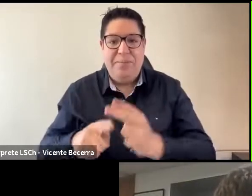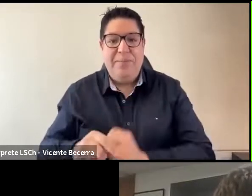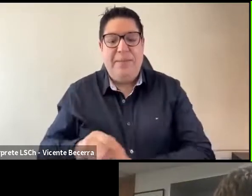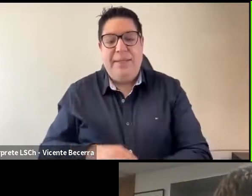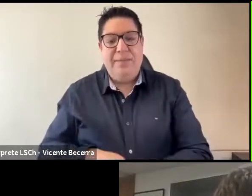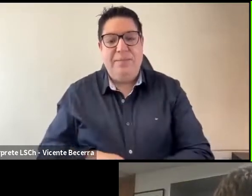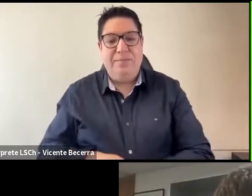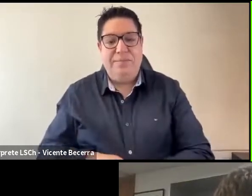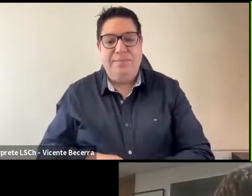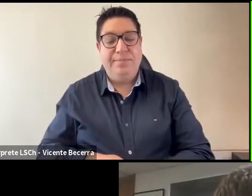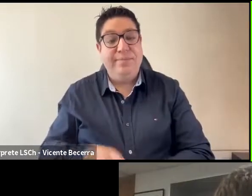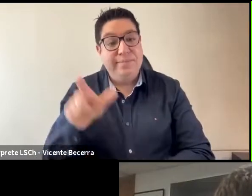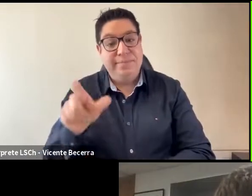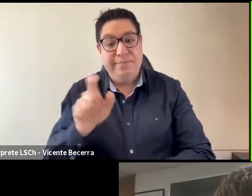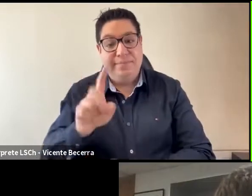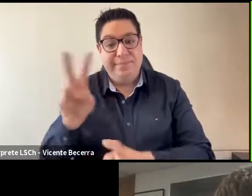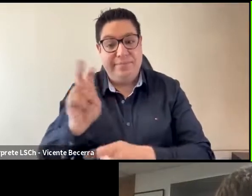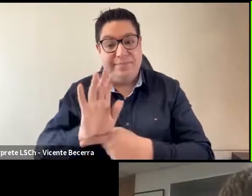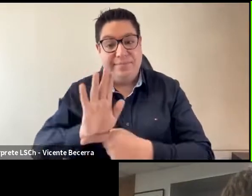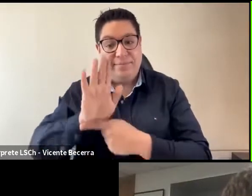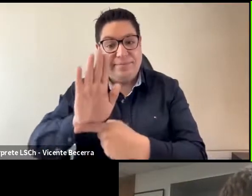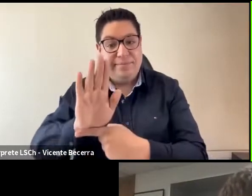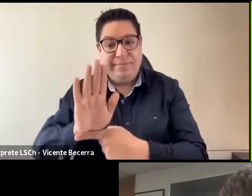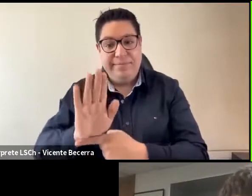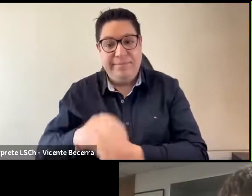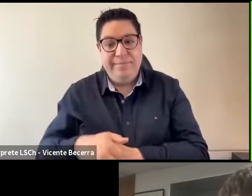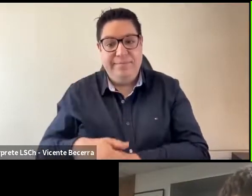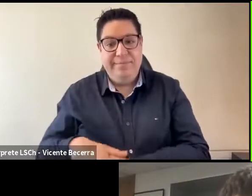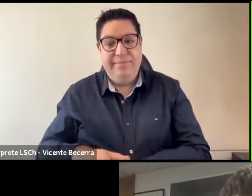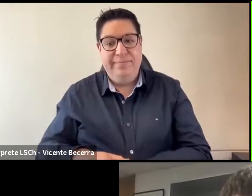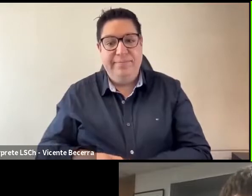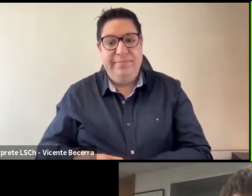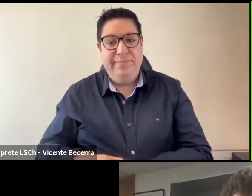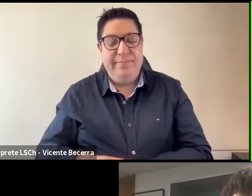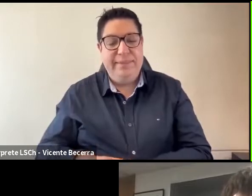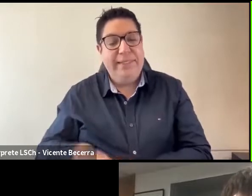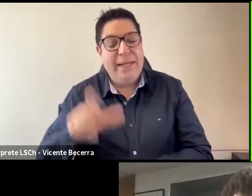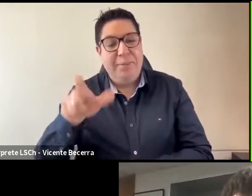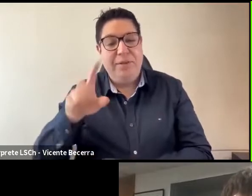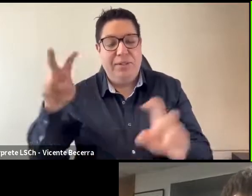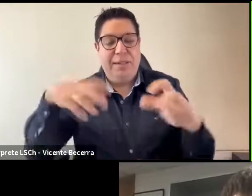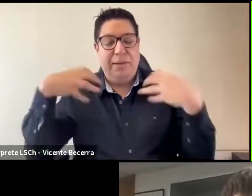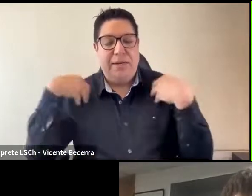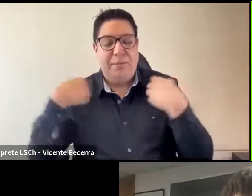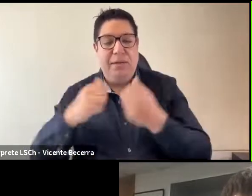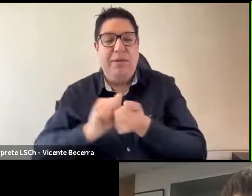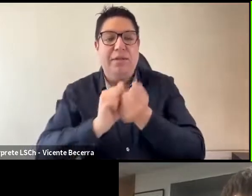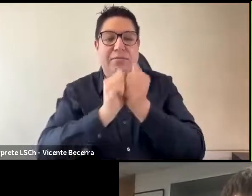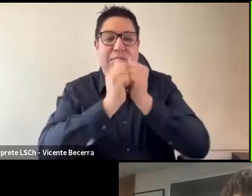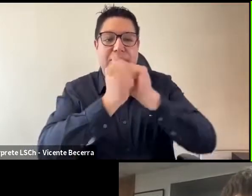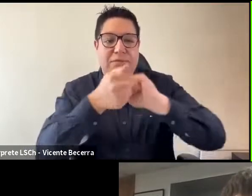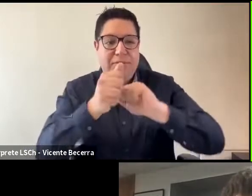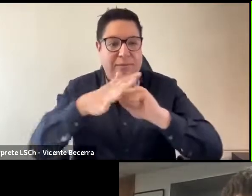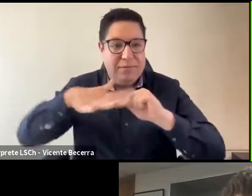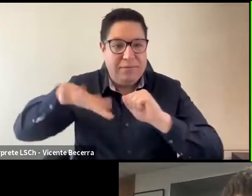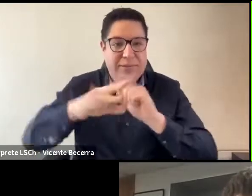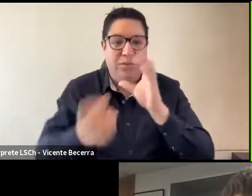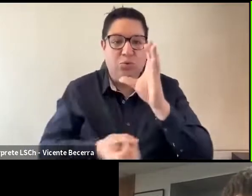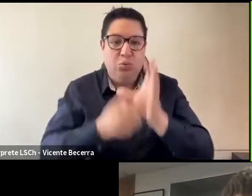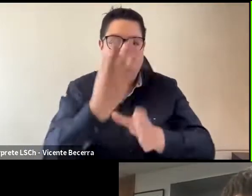va a presentarnos cómo fue el proceso de transformación y modernización institucional